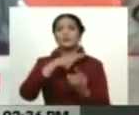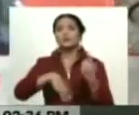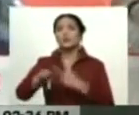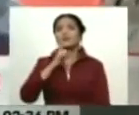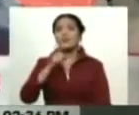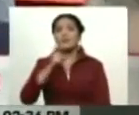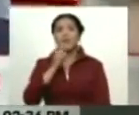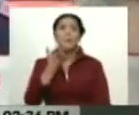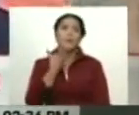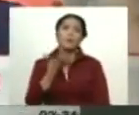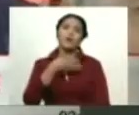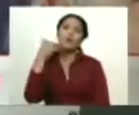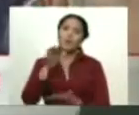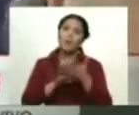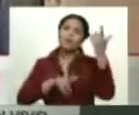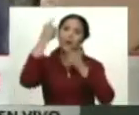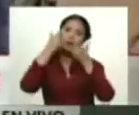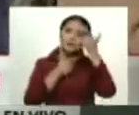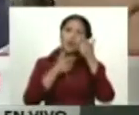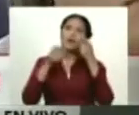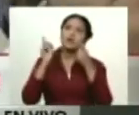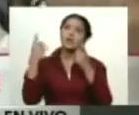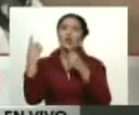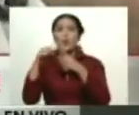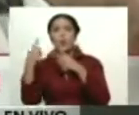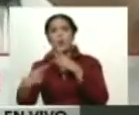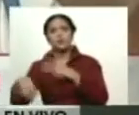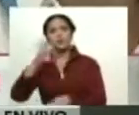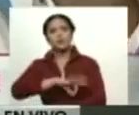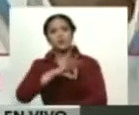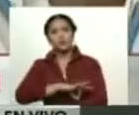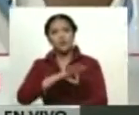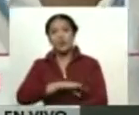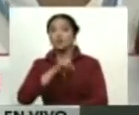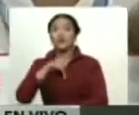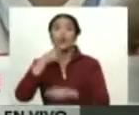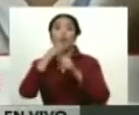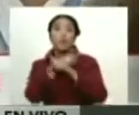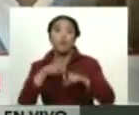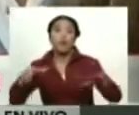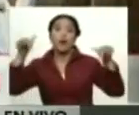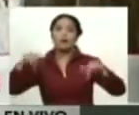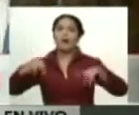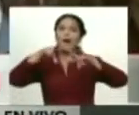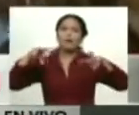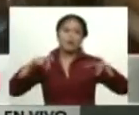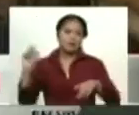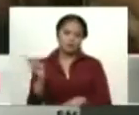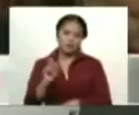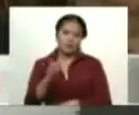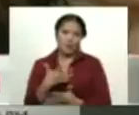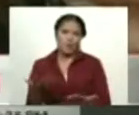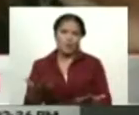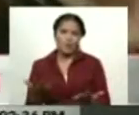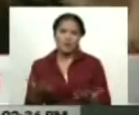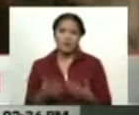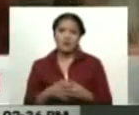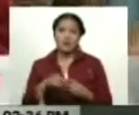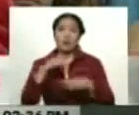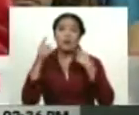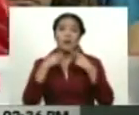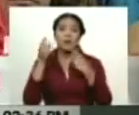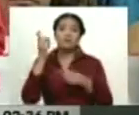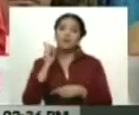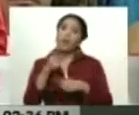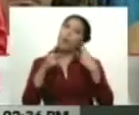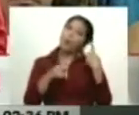como la pérdida del comandante Chávez y logros sociales también, que no vamos a extender al análisis porque no, quizá le